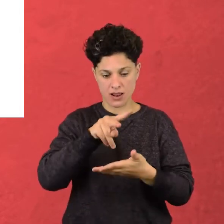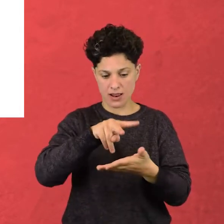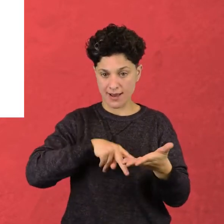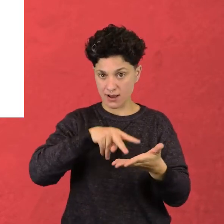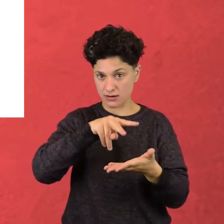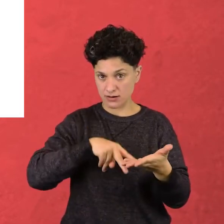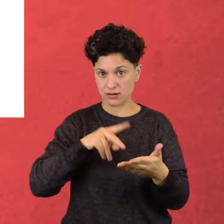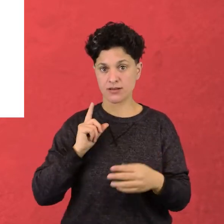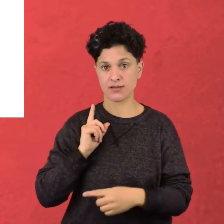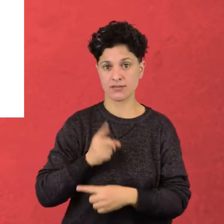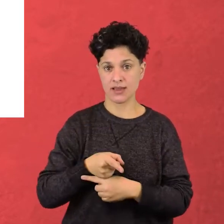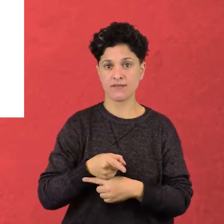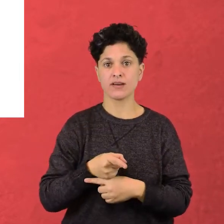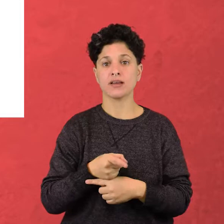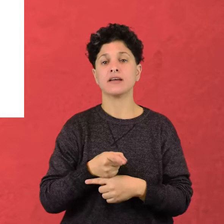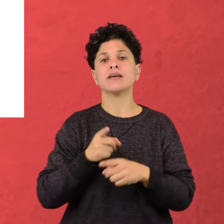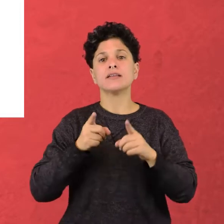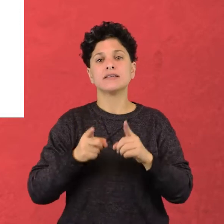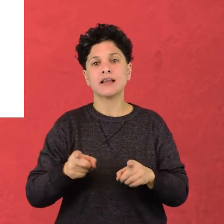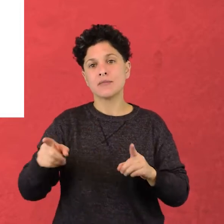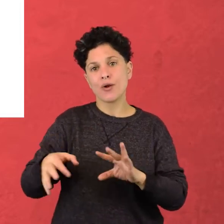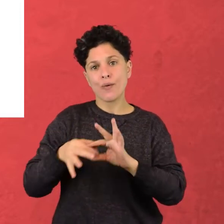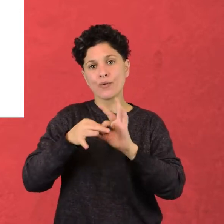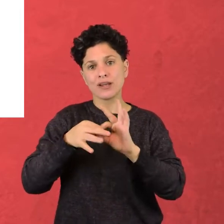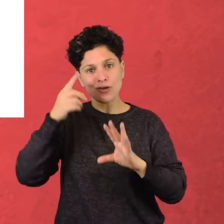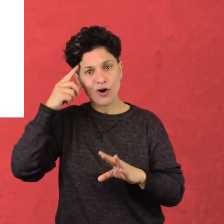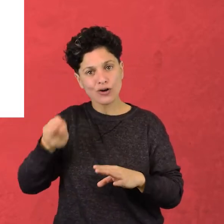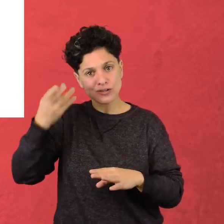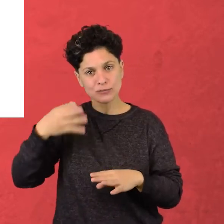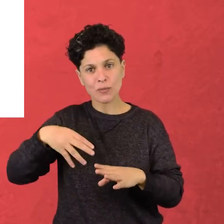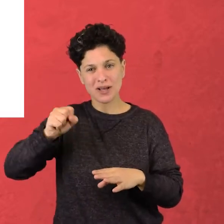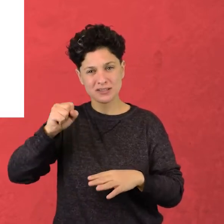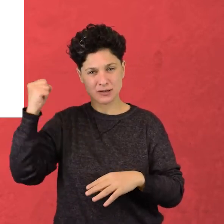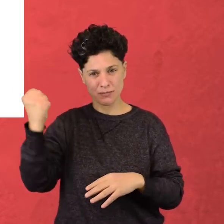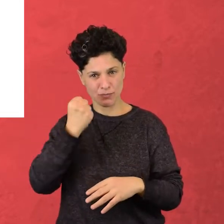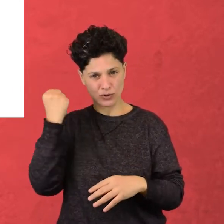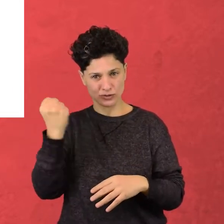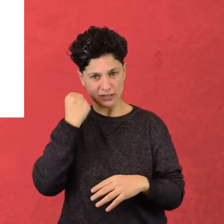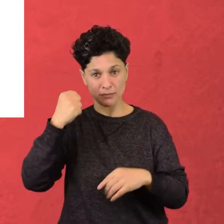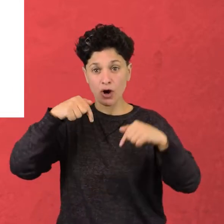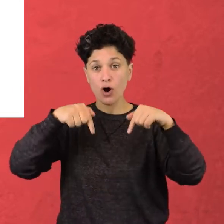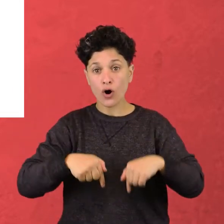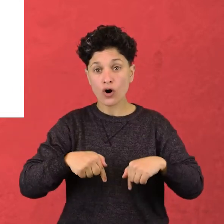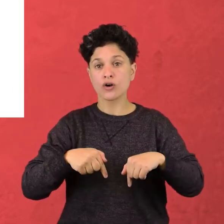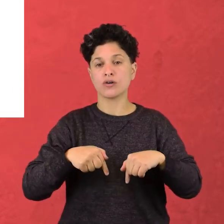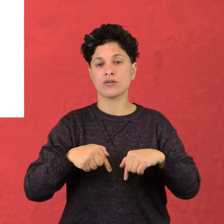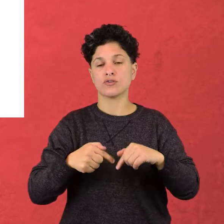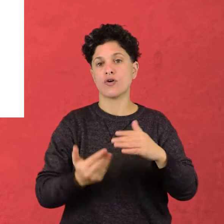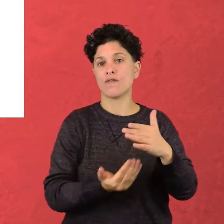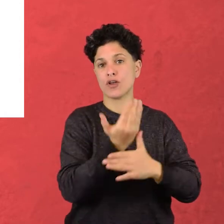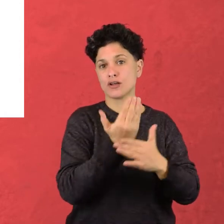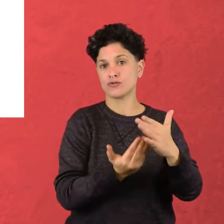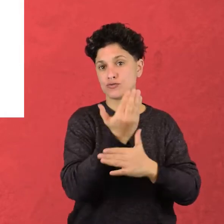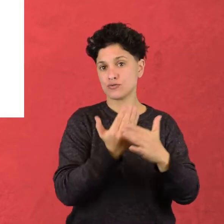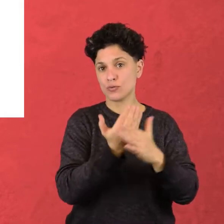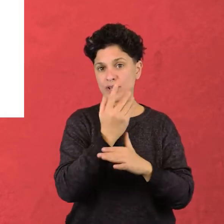que es un material obligatorio de leer. Yo sé que lo pueden tomar los conceptos centrales, pero luego voy a